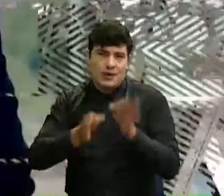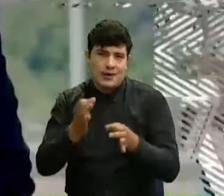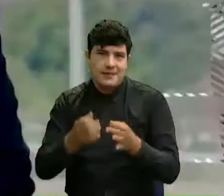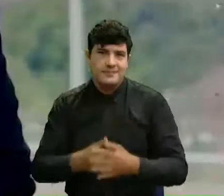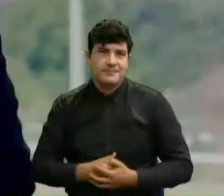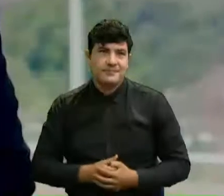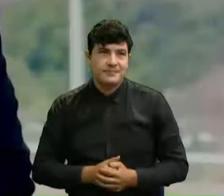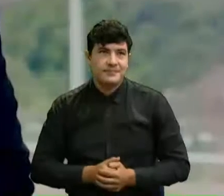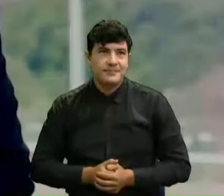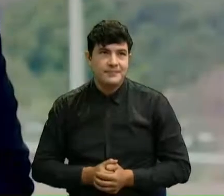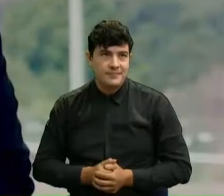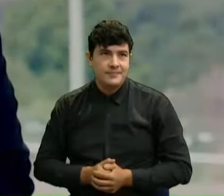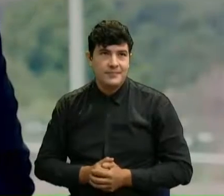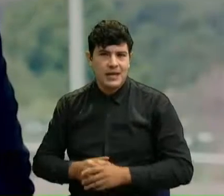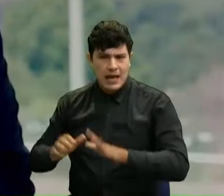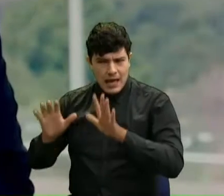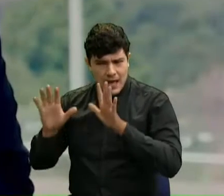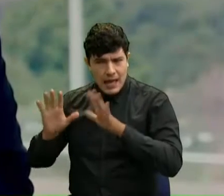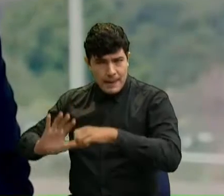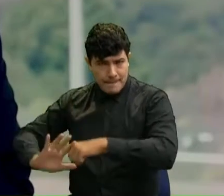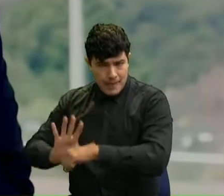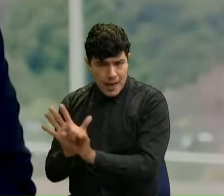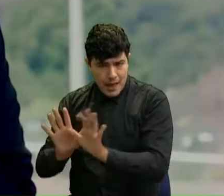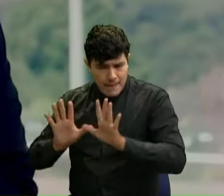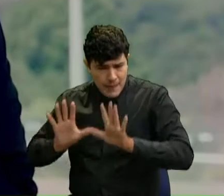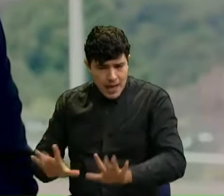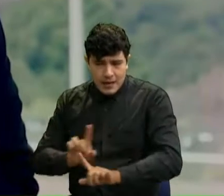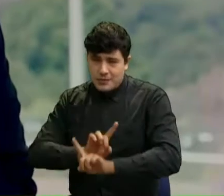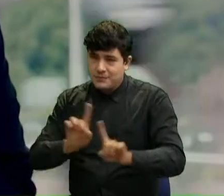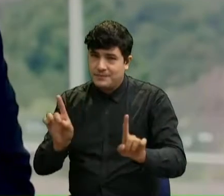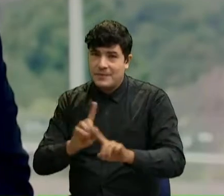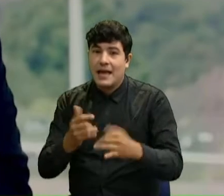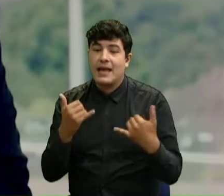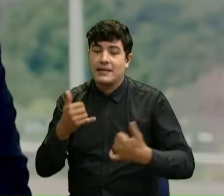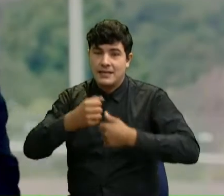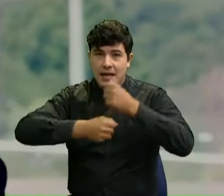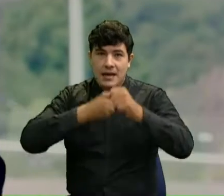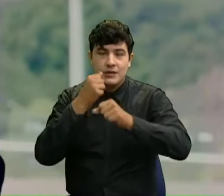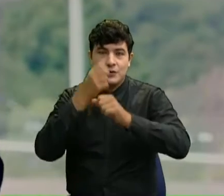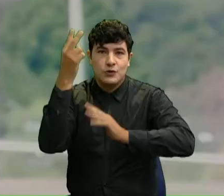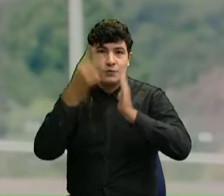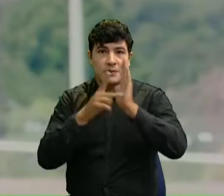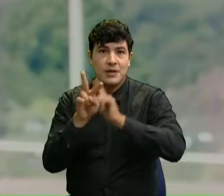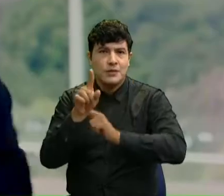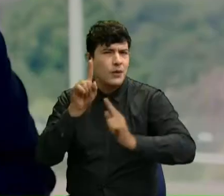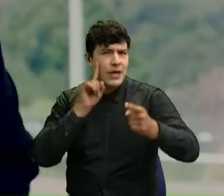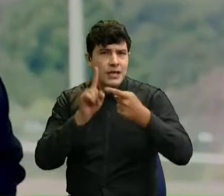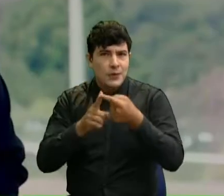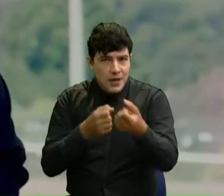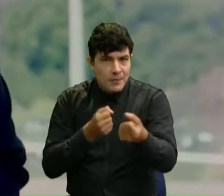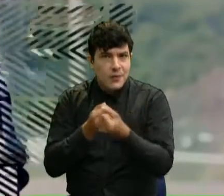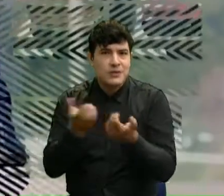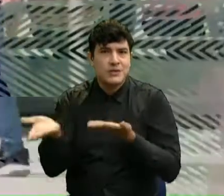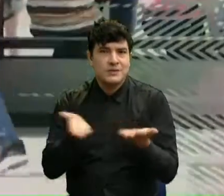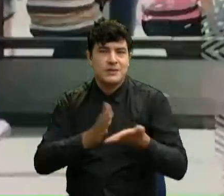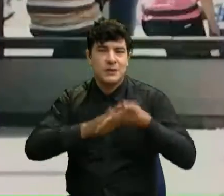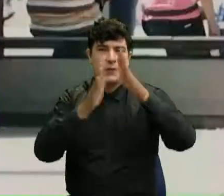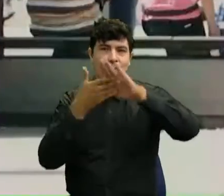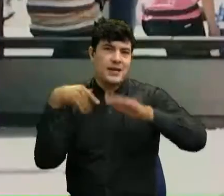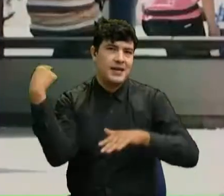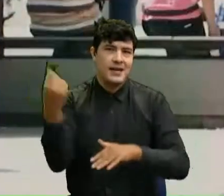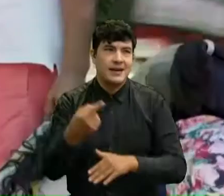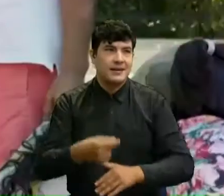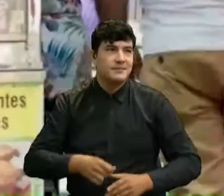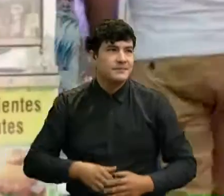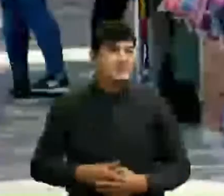La pandemia no nos detuvo, por eso en este 2021 le seguimos apostando al servicio a la comunidad.